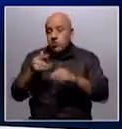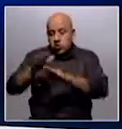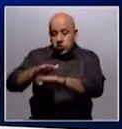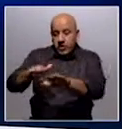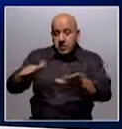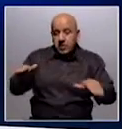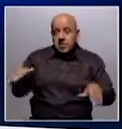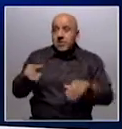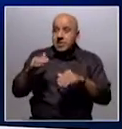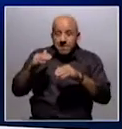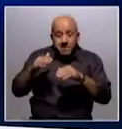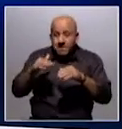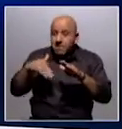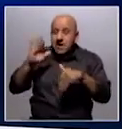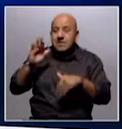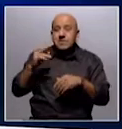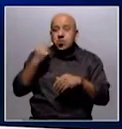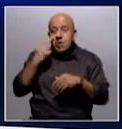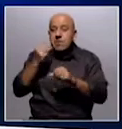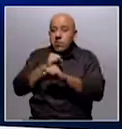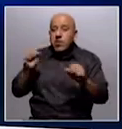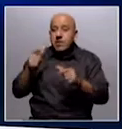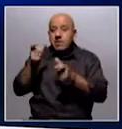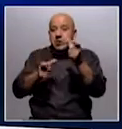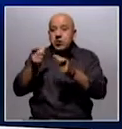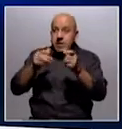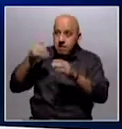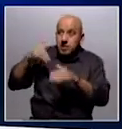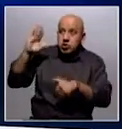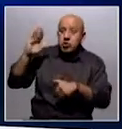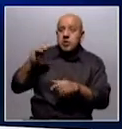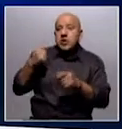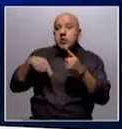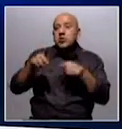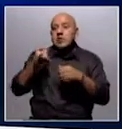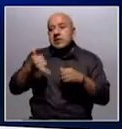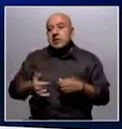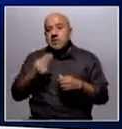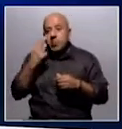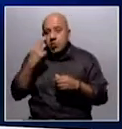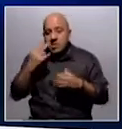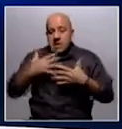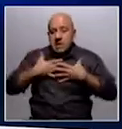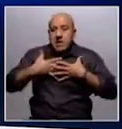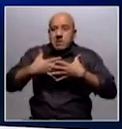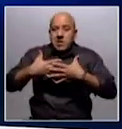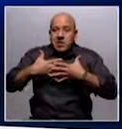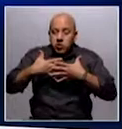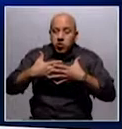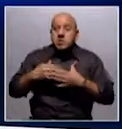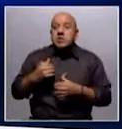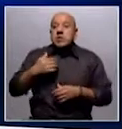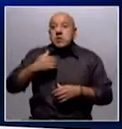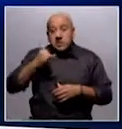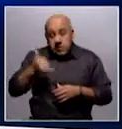afecta más a esas personas mayores por supuesto también para personas que ya presentan un cuadro respiratorio de dificultad evidentemente se